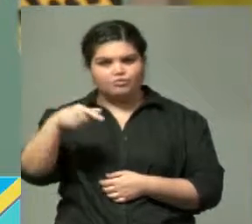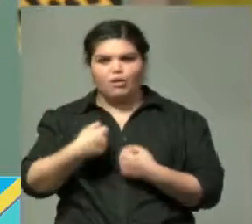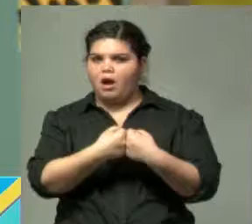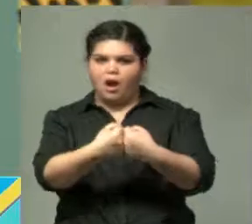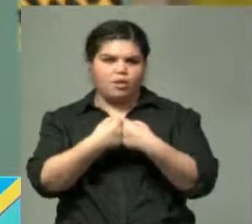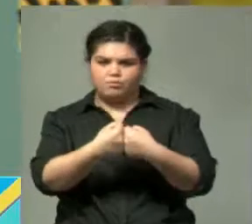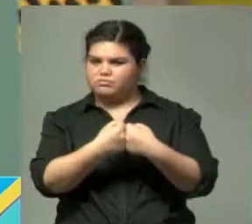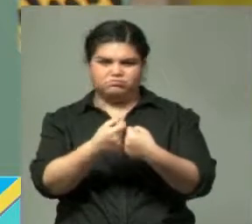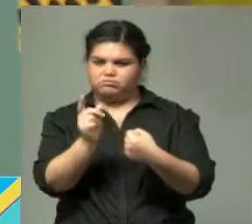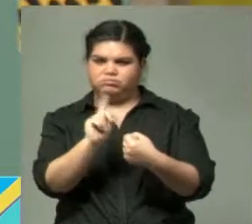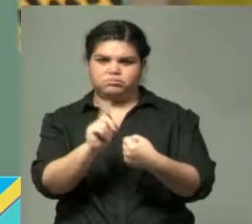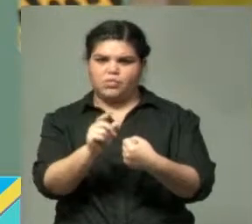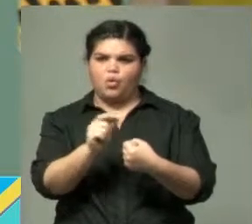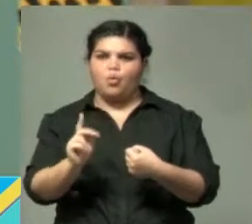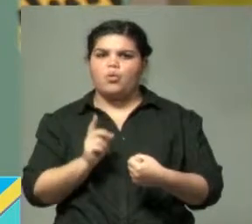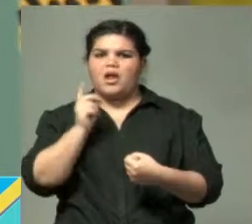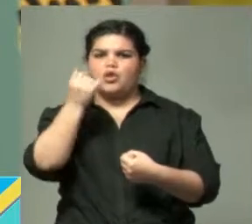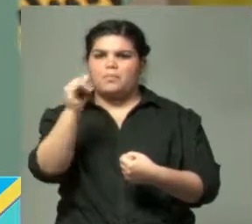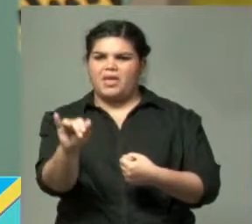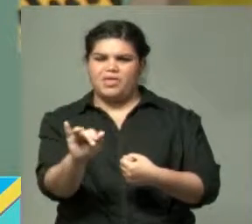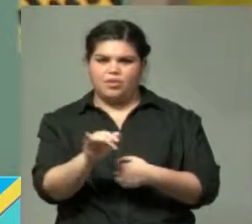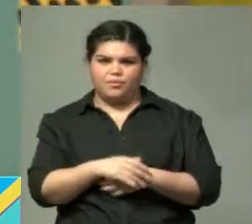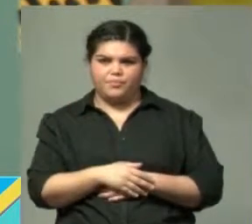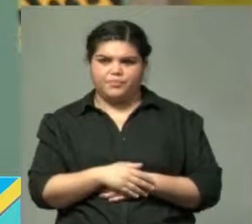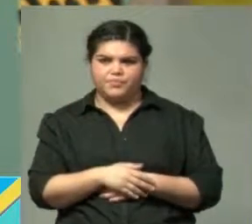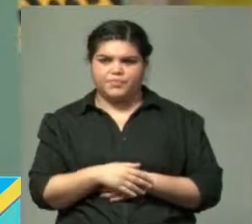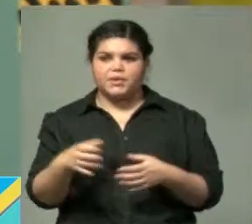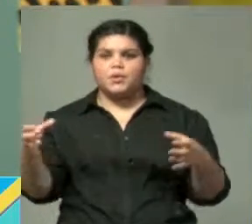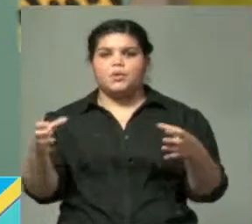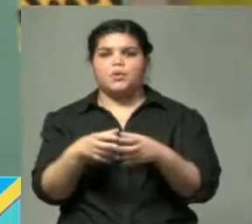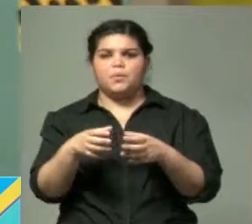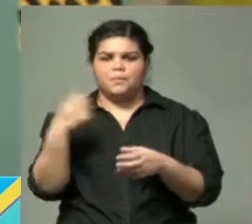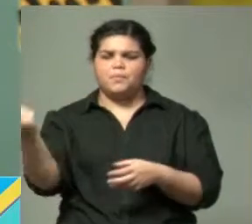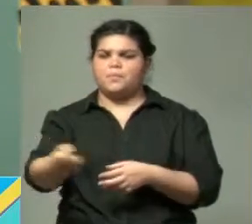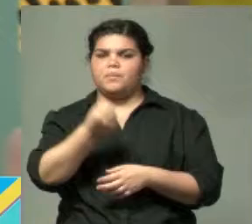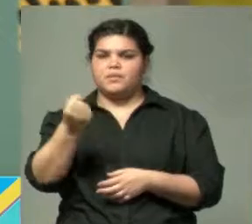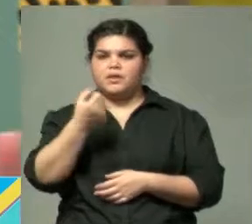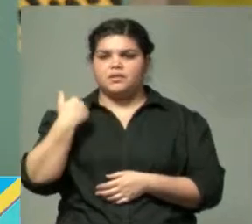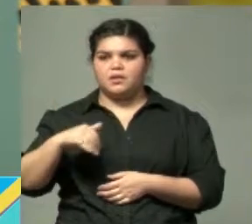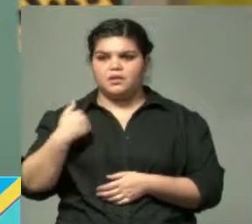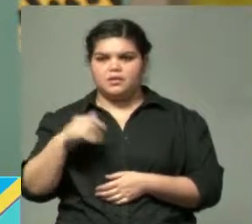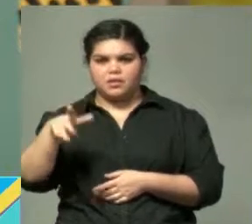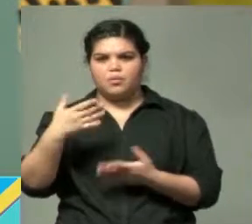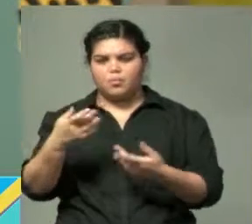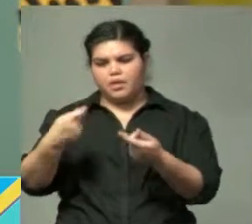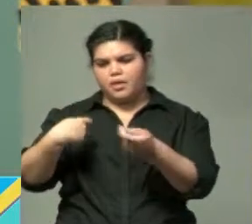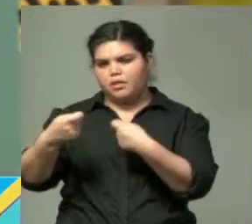paralizada hace un año y medio que existe. Es una de las instituciones más prestigiosas de la Argentina, Puede haber sido manipulado alguna cifra, no me cabe la menor duda,